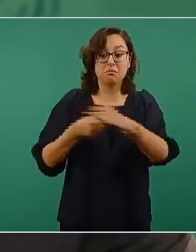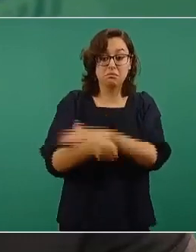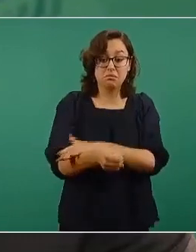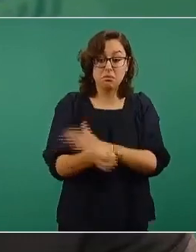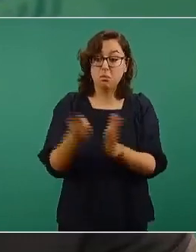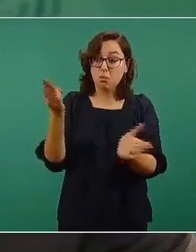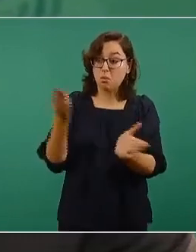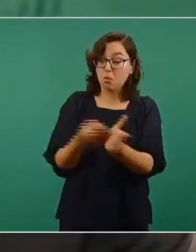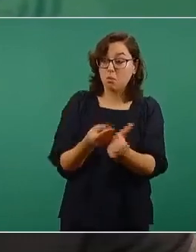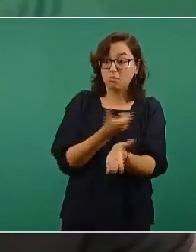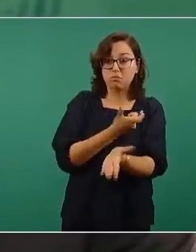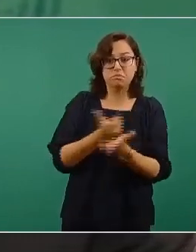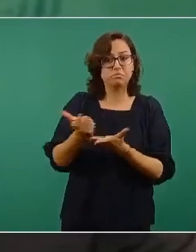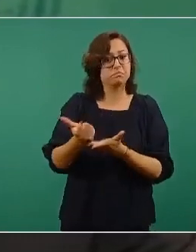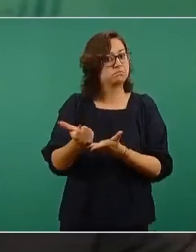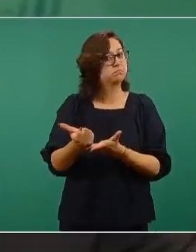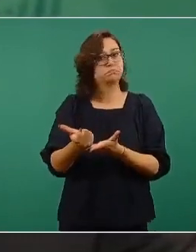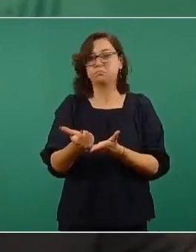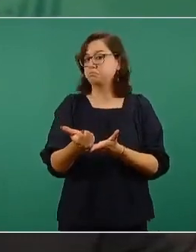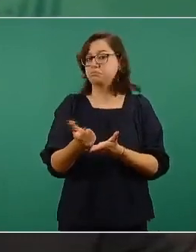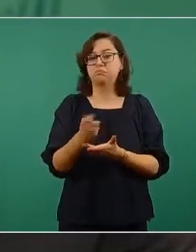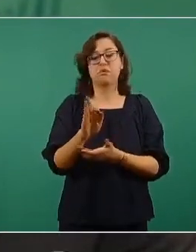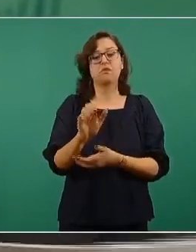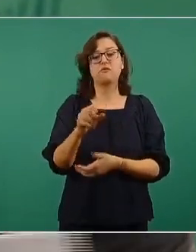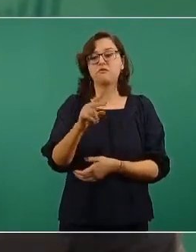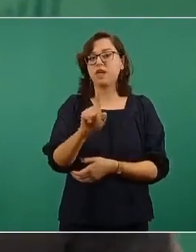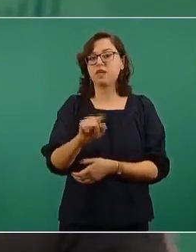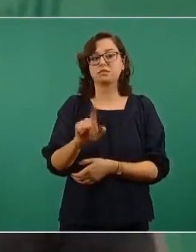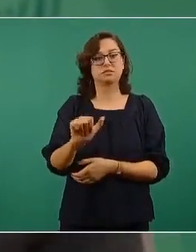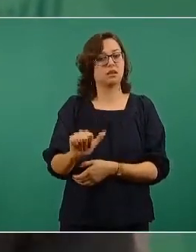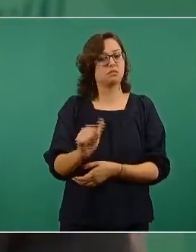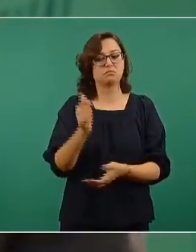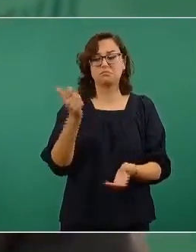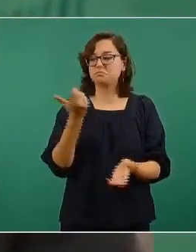Se modificó la ley